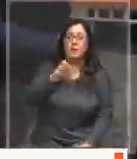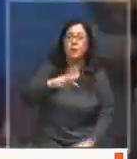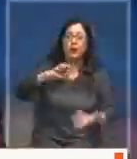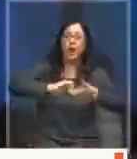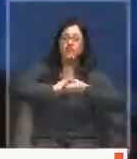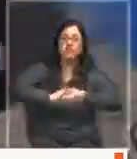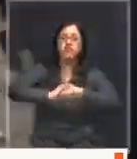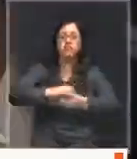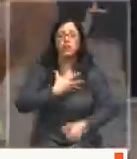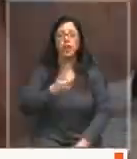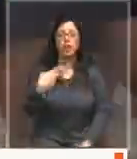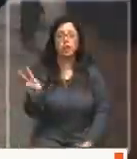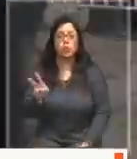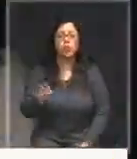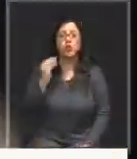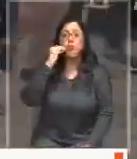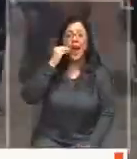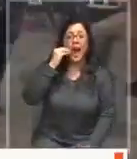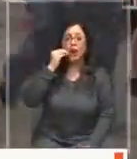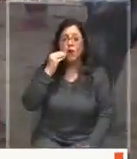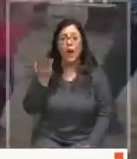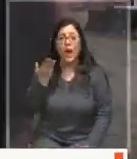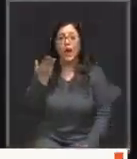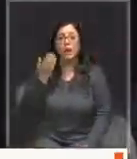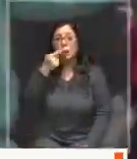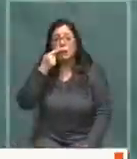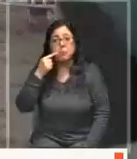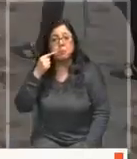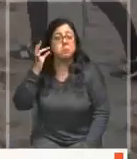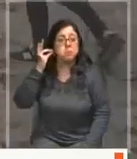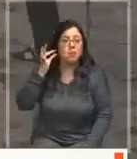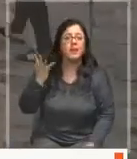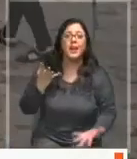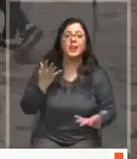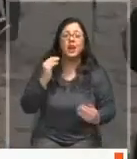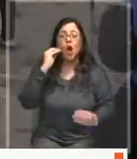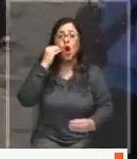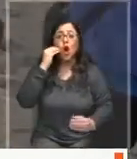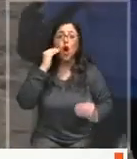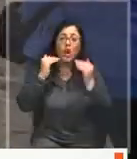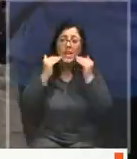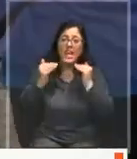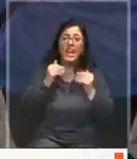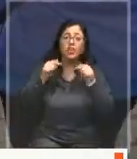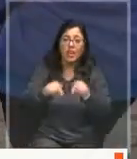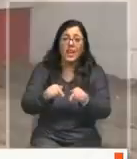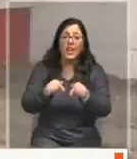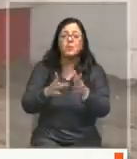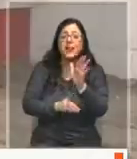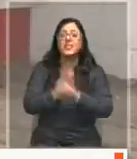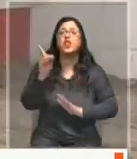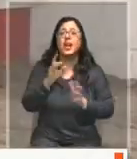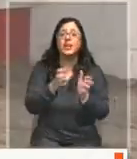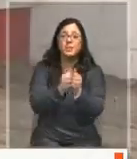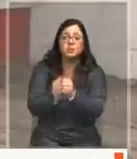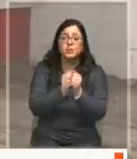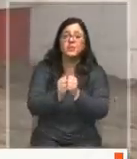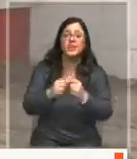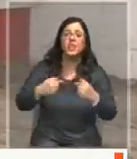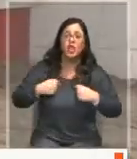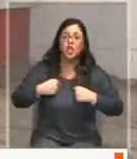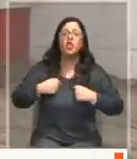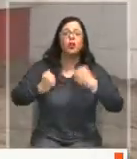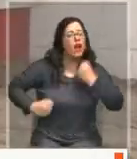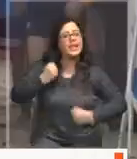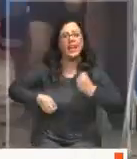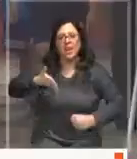con sus hijos, abuelos con sus nietos, oportunidad de compartir y de crecer juntos en esta senda. Yo sigo corriendo hasta que el autismo se haga costumbre,